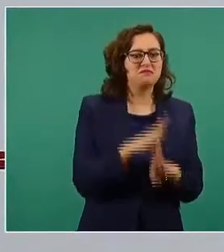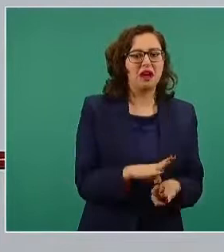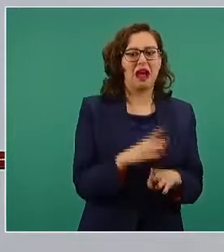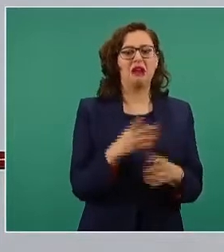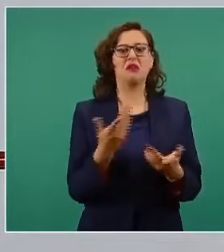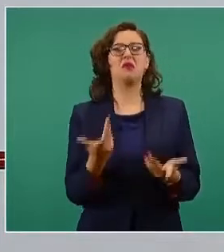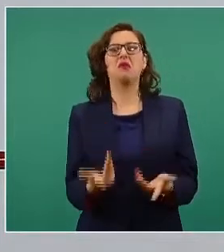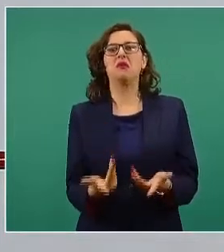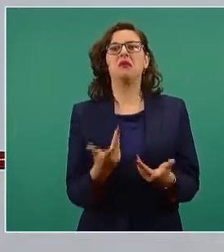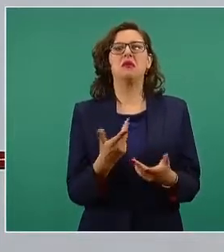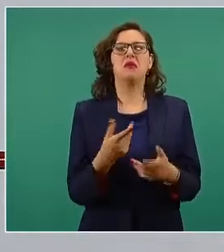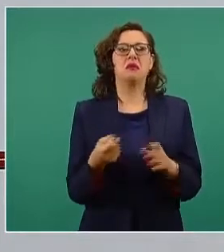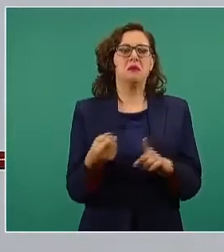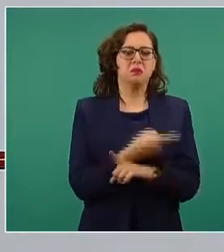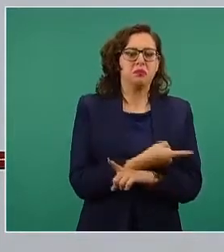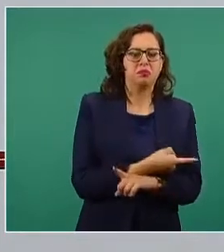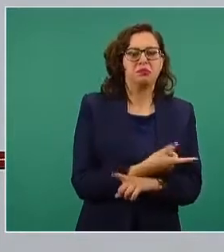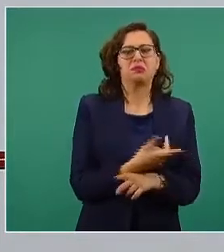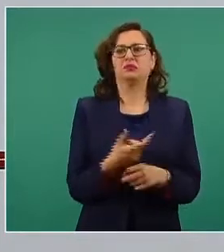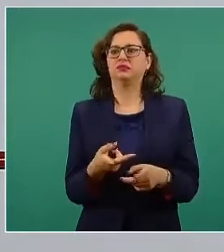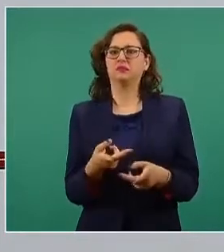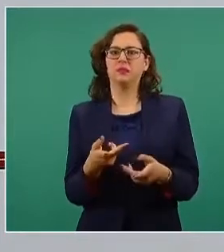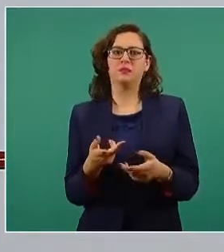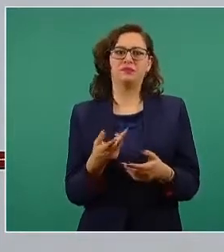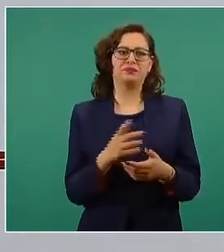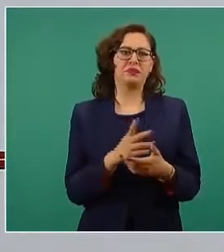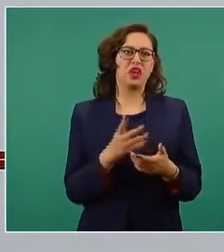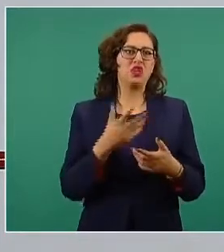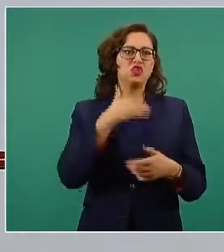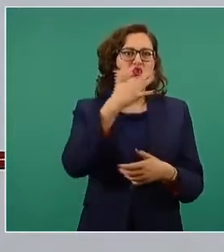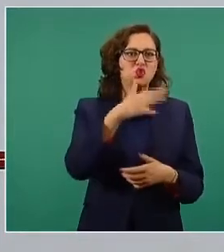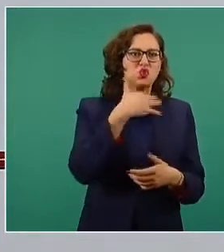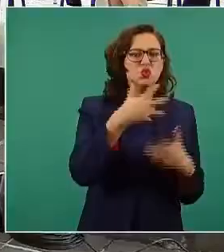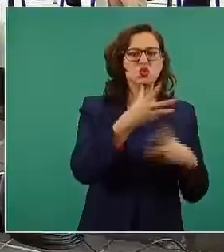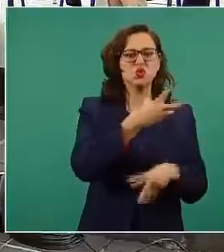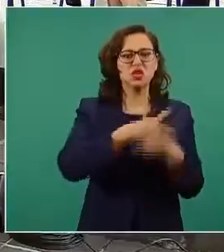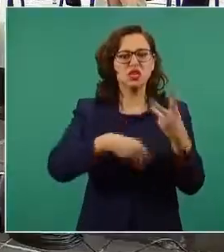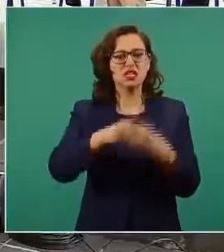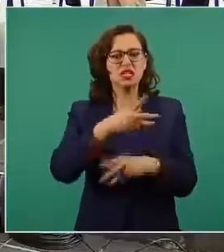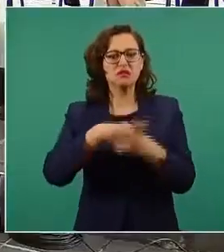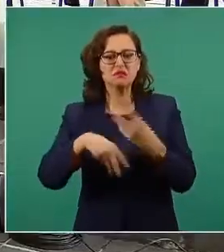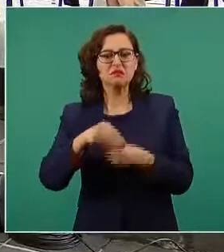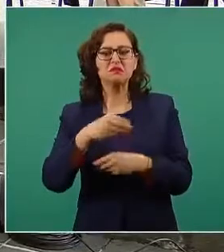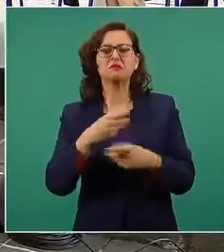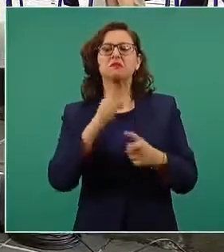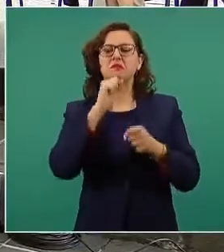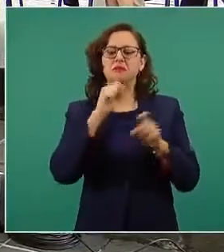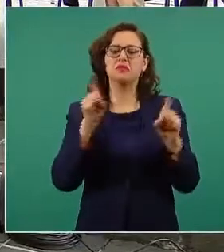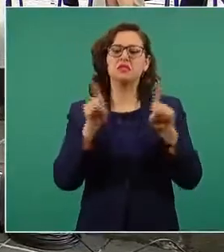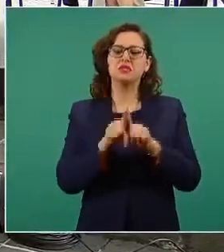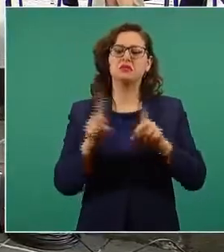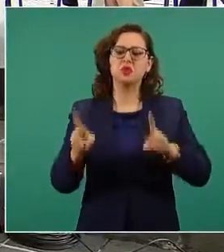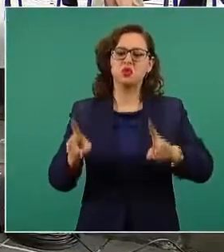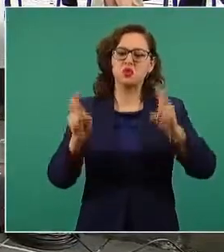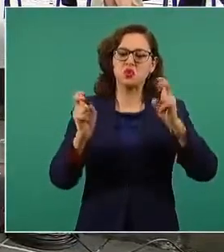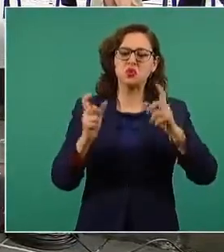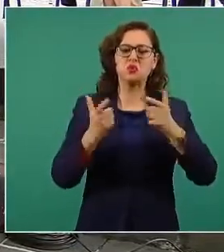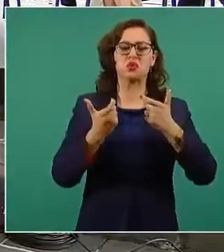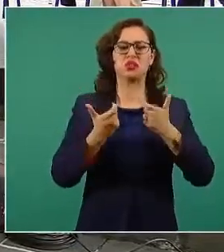desvío, el robo de fondos públicos. ¿Y qué